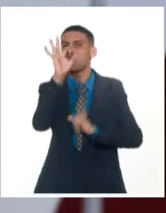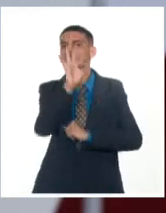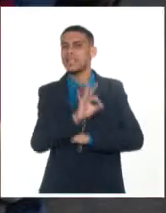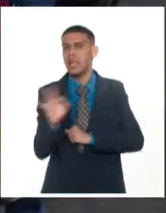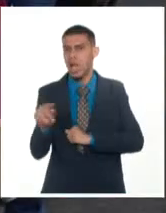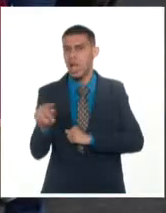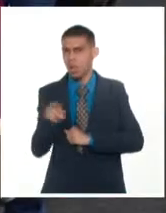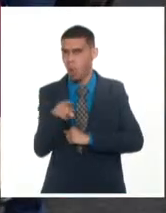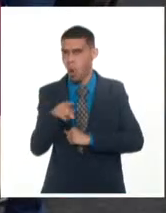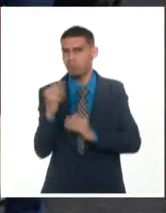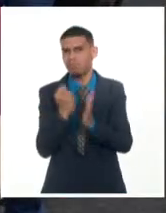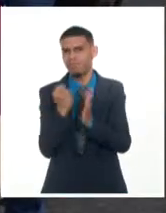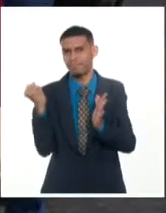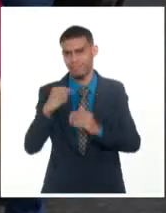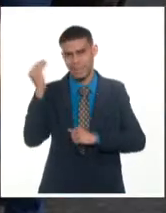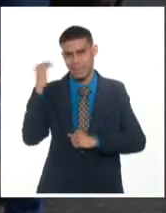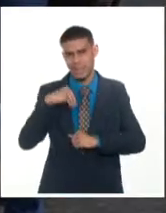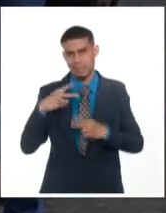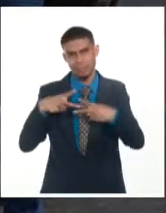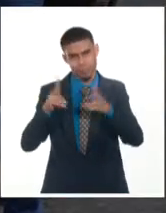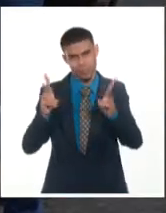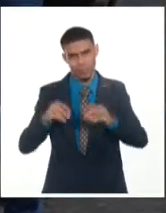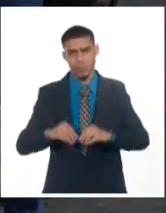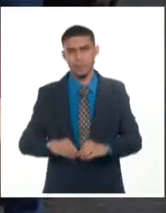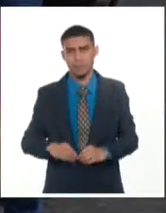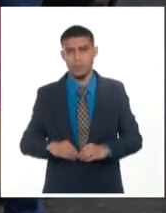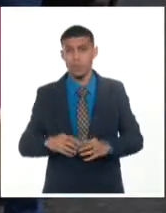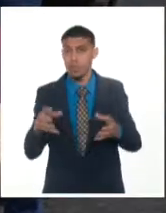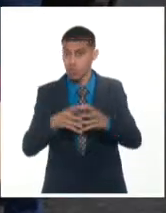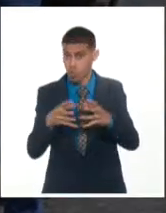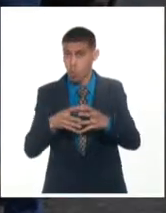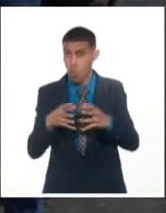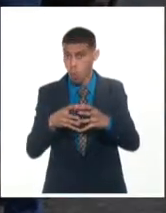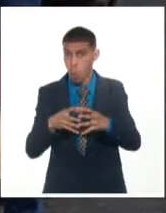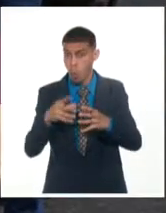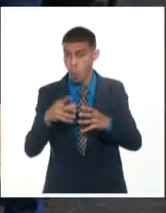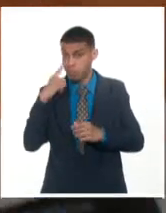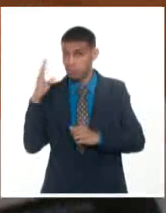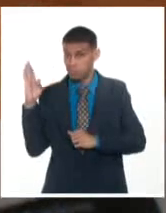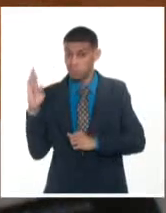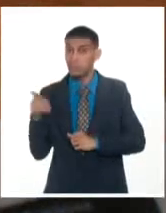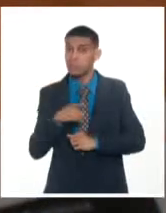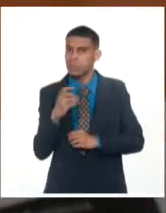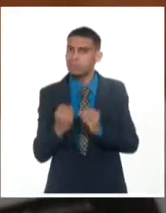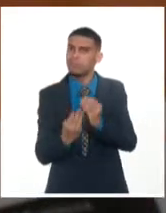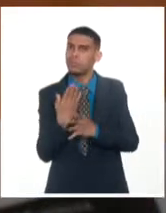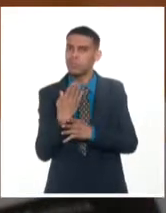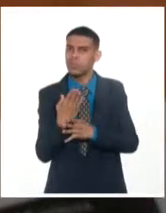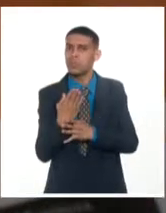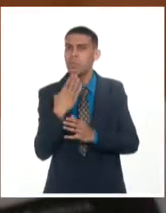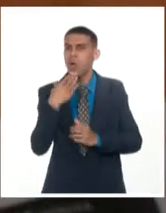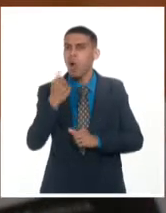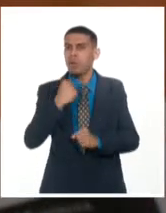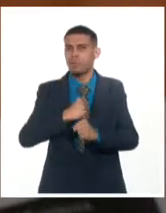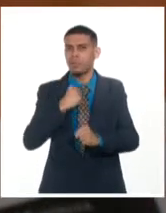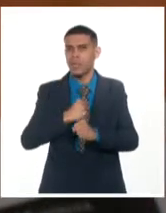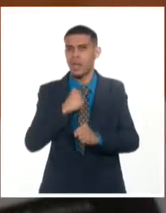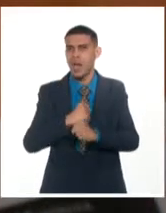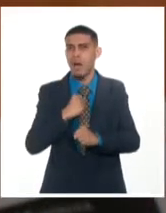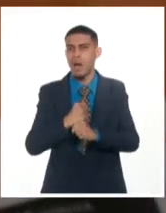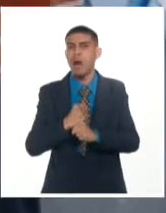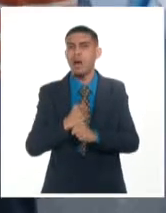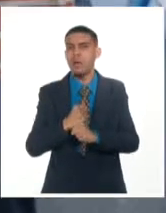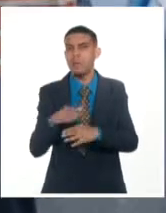nosotros estamos mostrando. Sin dudas, Génesis Diseño constituye una alternativa para visibilizar la labor creativa de los